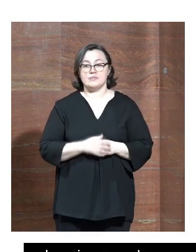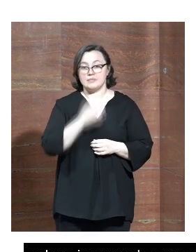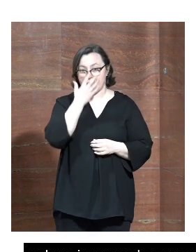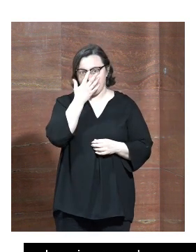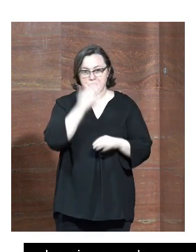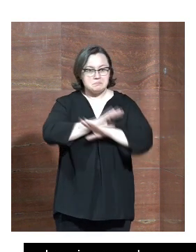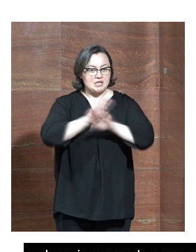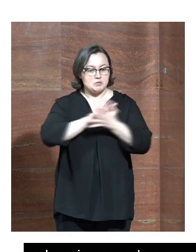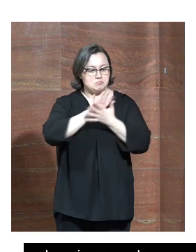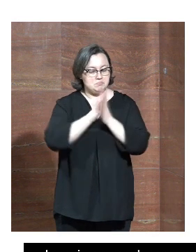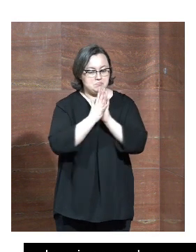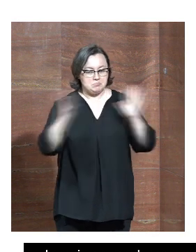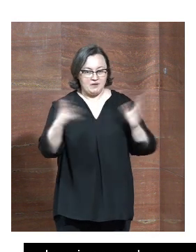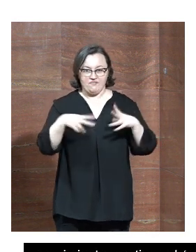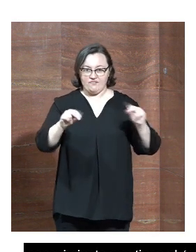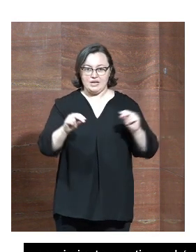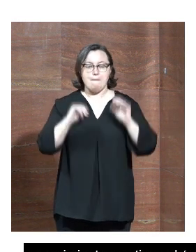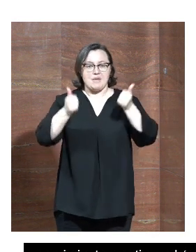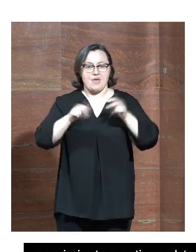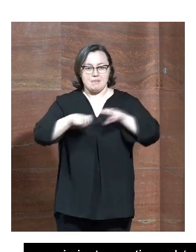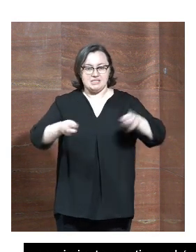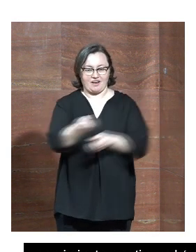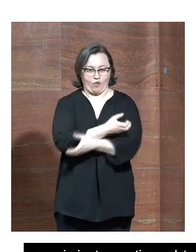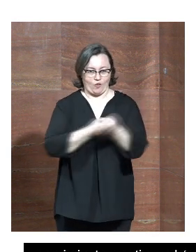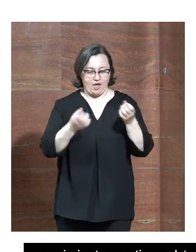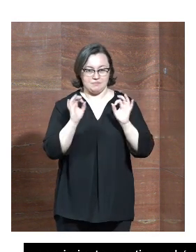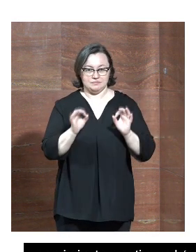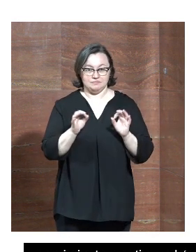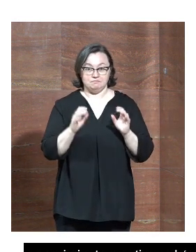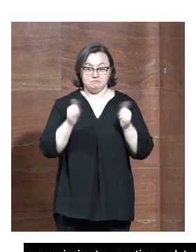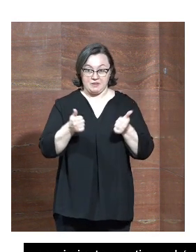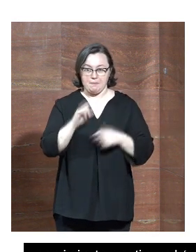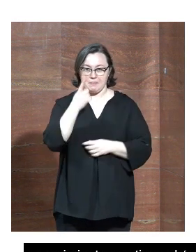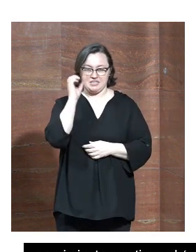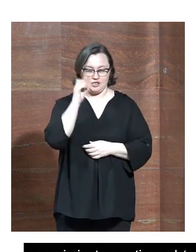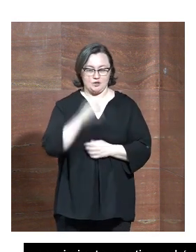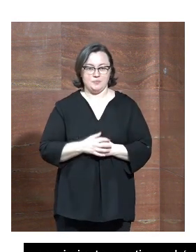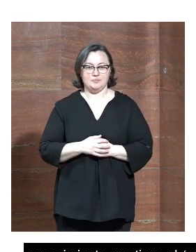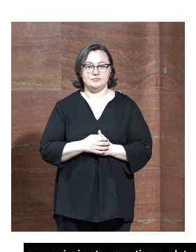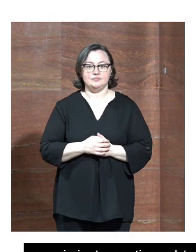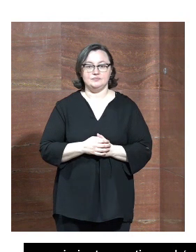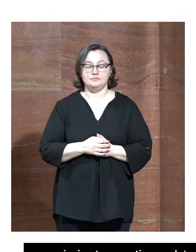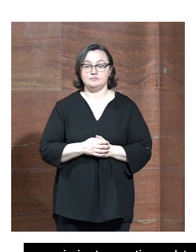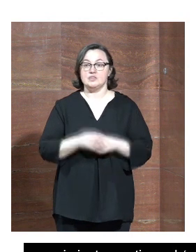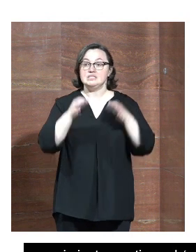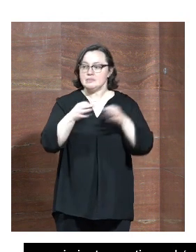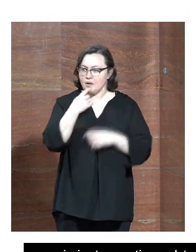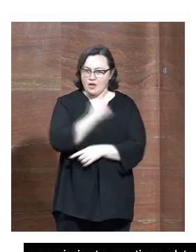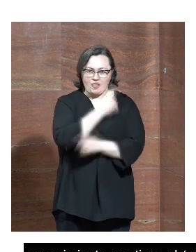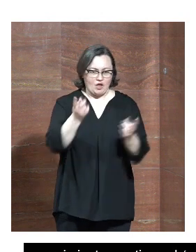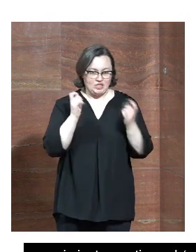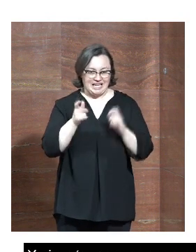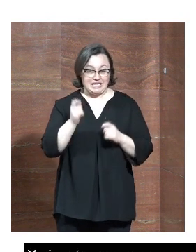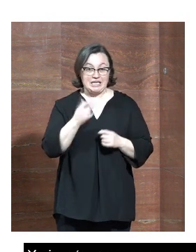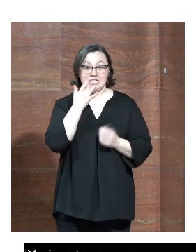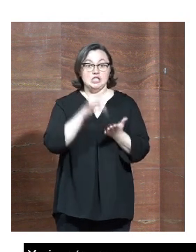Y sin más, vamos a empezar esta pequeña sesión. Yo siempre digo, y además yo